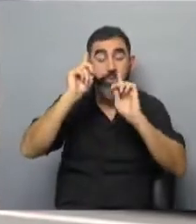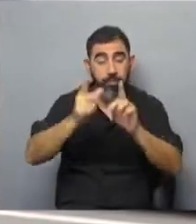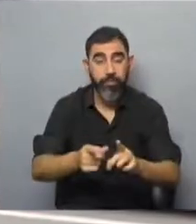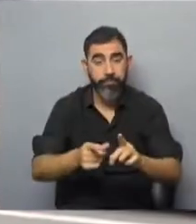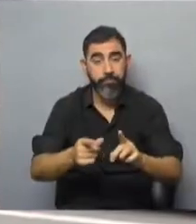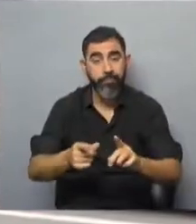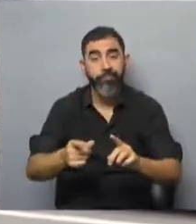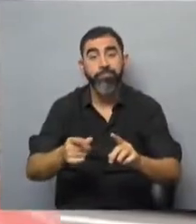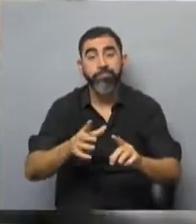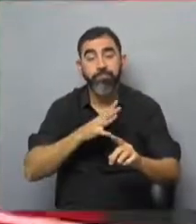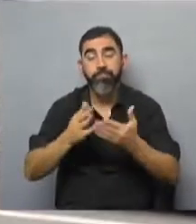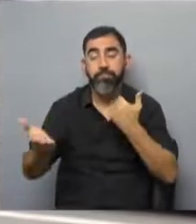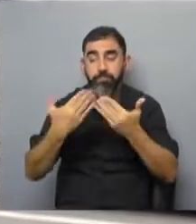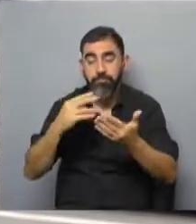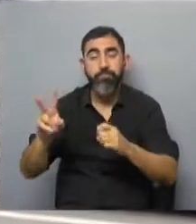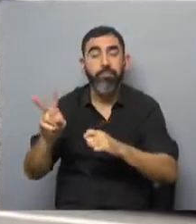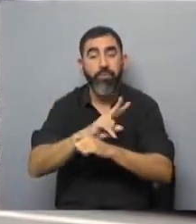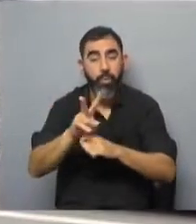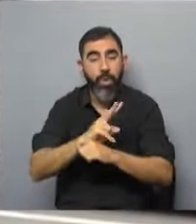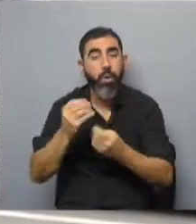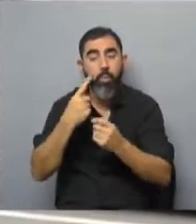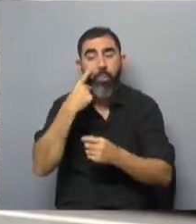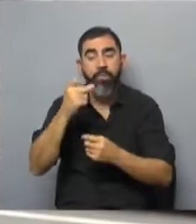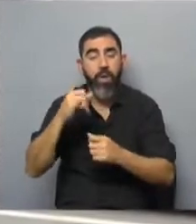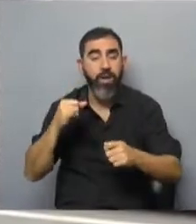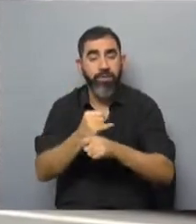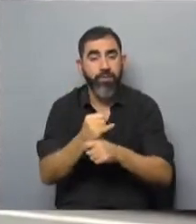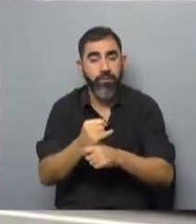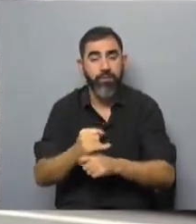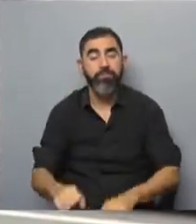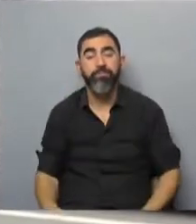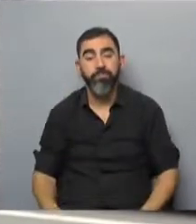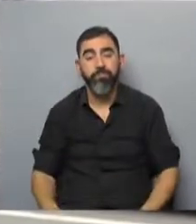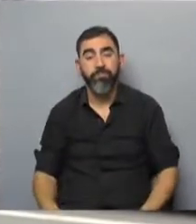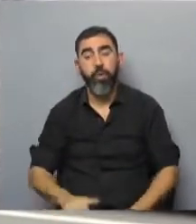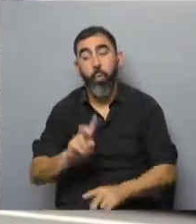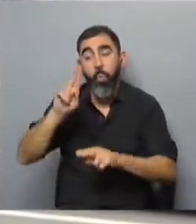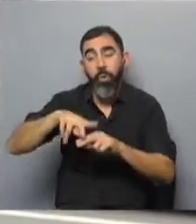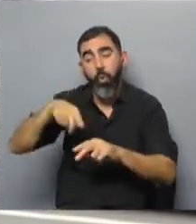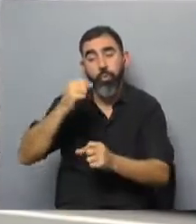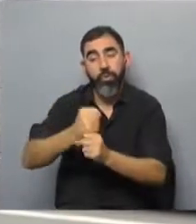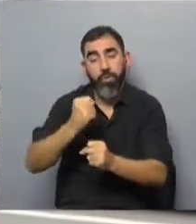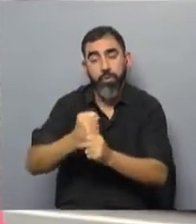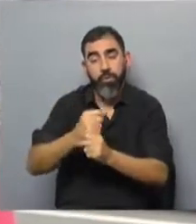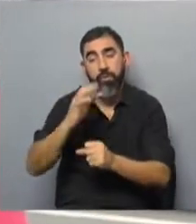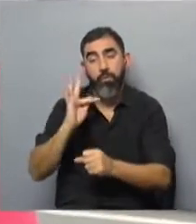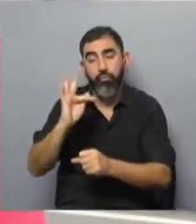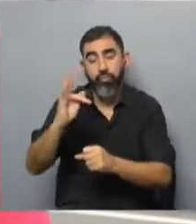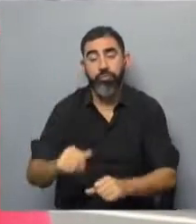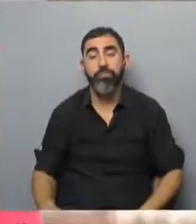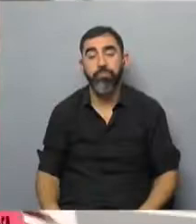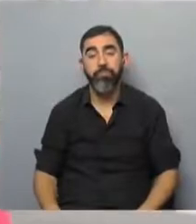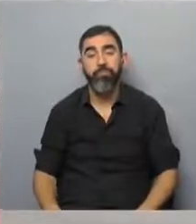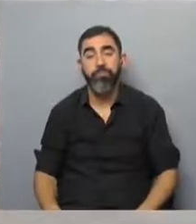donde vamos a estar conversando de seguridad y de cómo prevenir estos accidentes y de que ningún trabajador pierda la vida en el trabajo. Bueno, Rivero de Suma, muchas gracias por estos